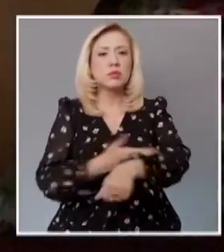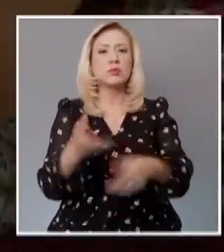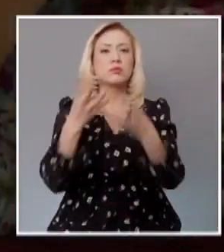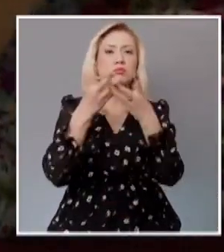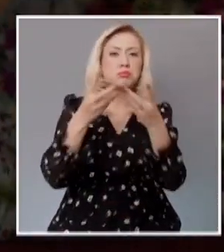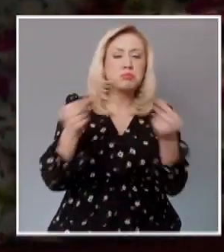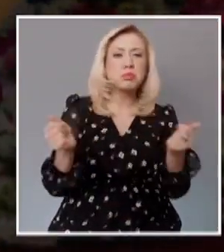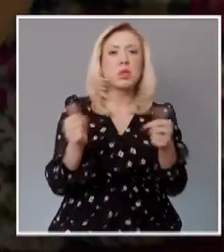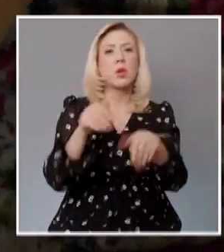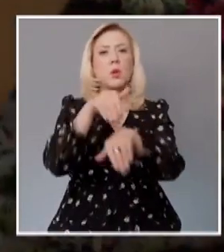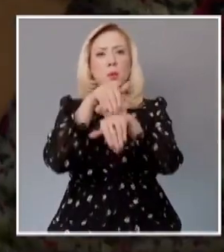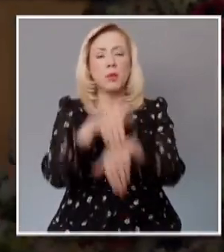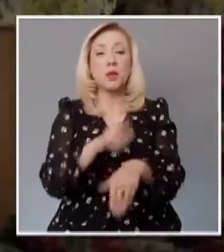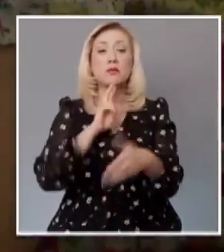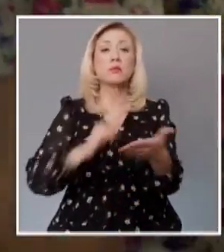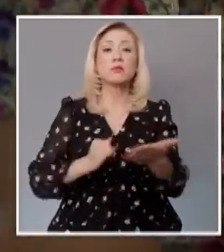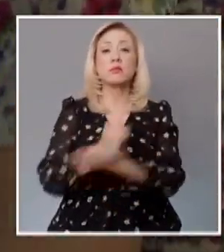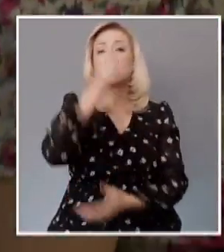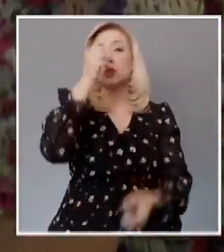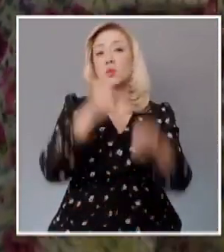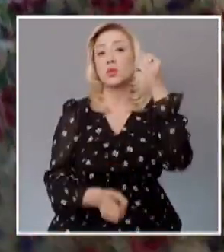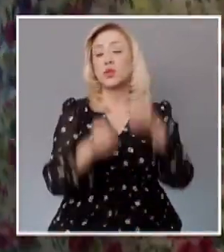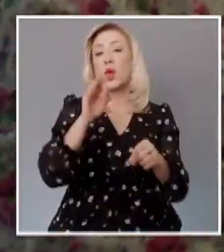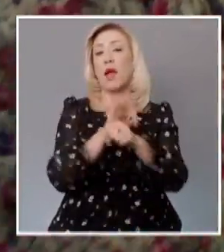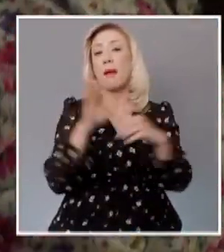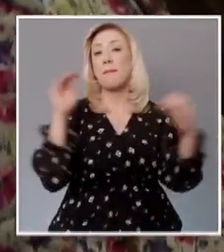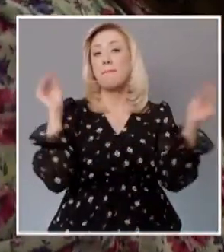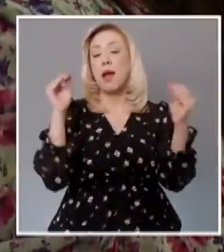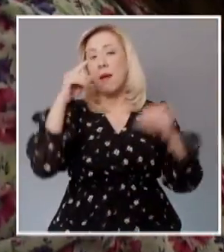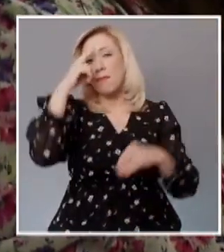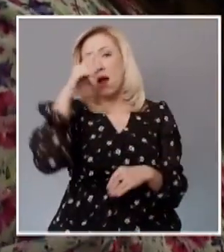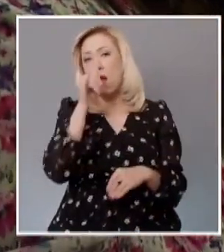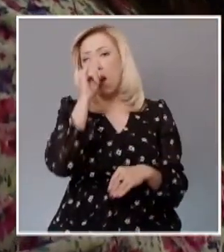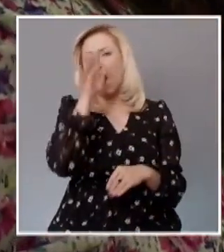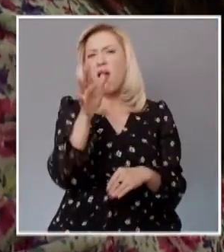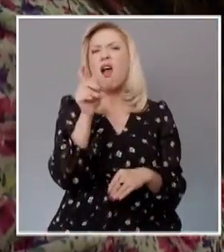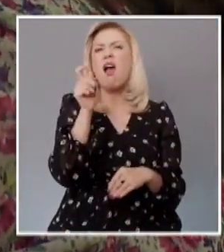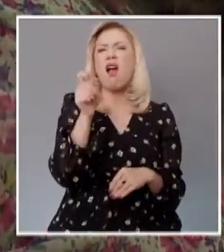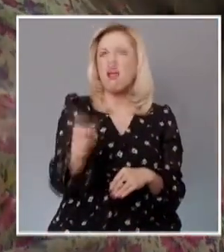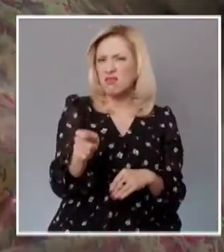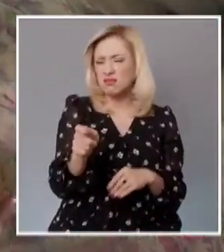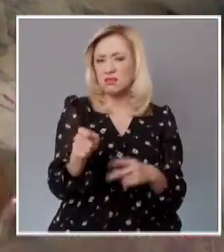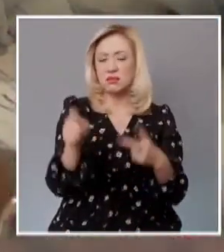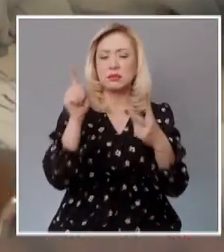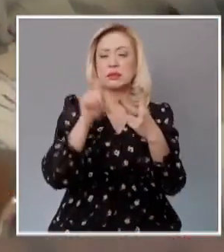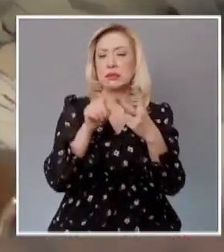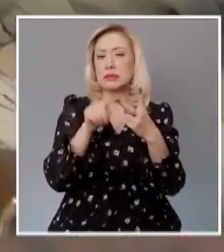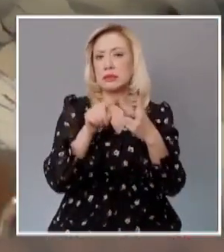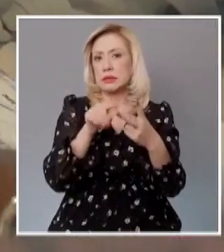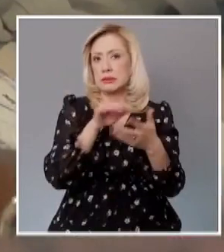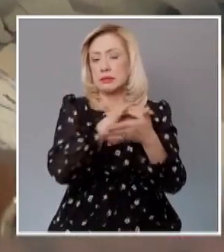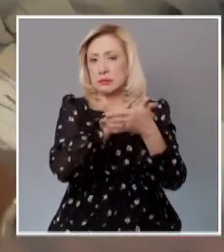sentencias de los juicios de amparo en los que se impugne la adición de un segundo párrafo al artículo